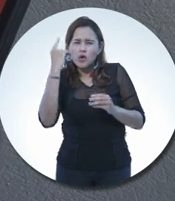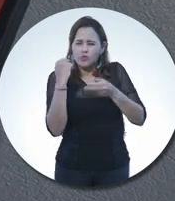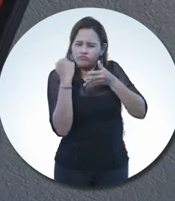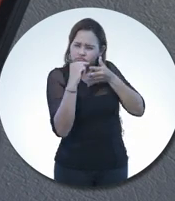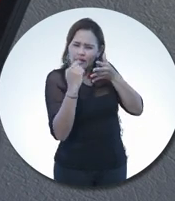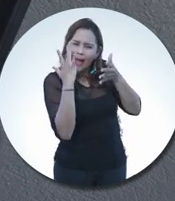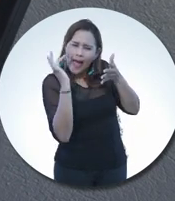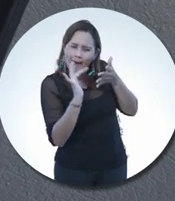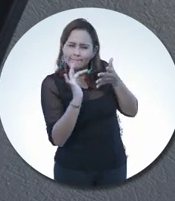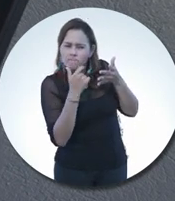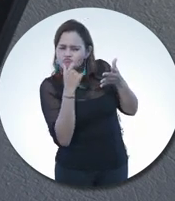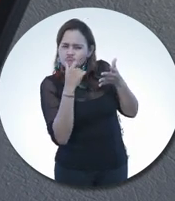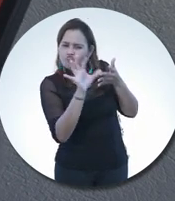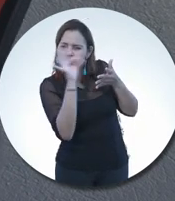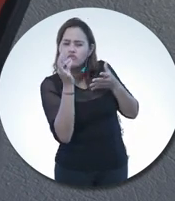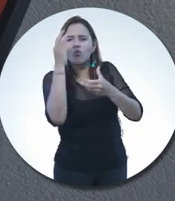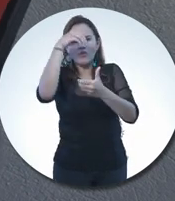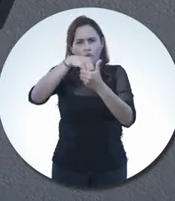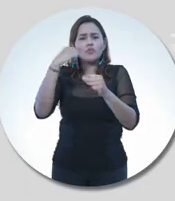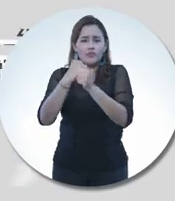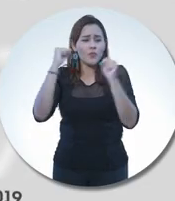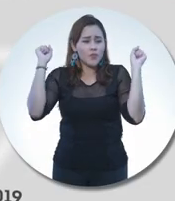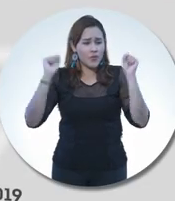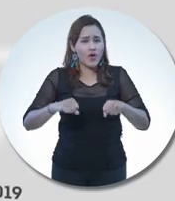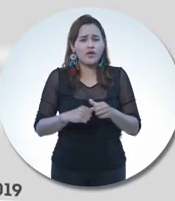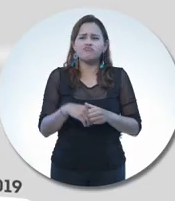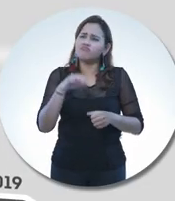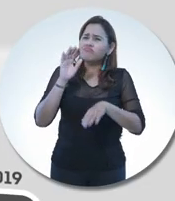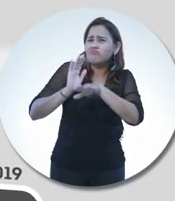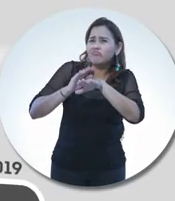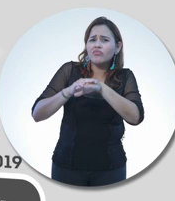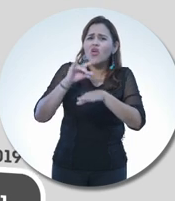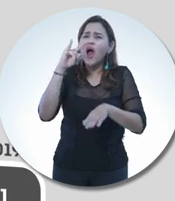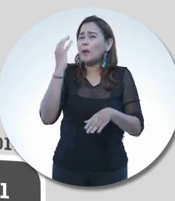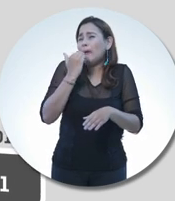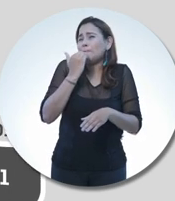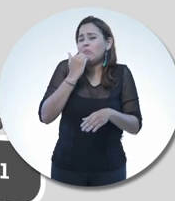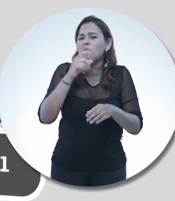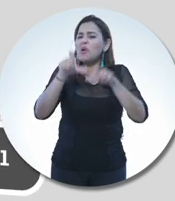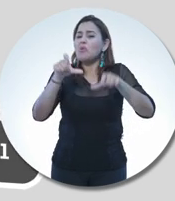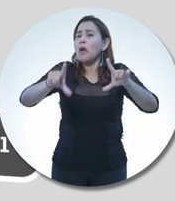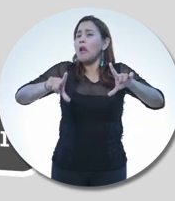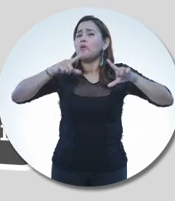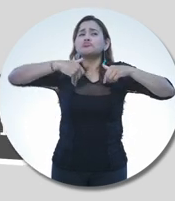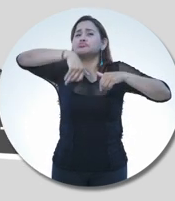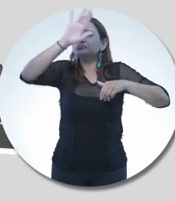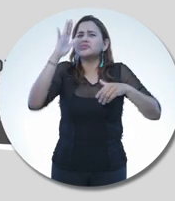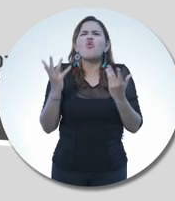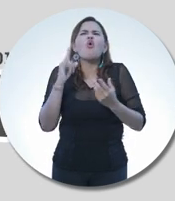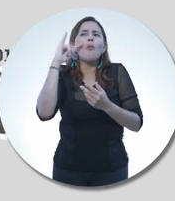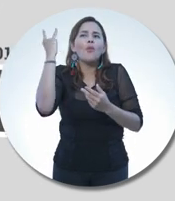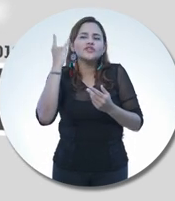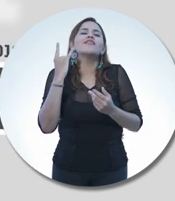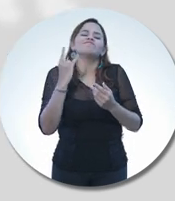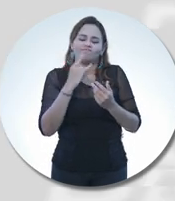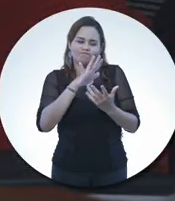pero qué pasa con los egresados que no vuelven llevamos un proceso de seguimiento a los graduados para incentivar su participación en la